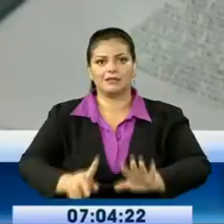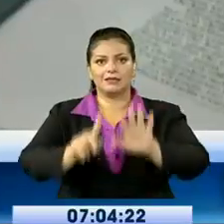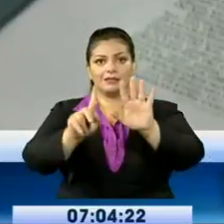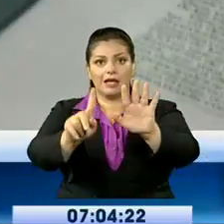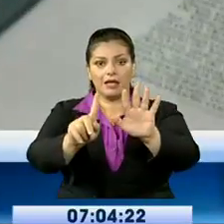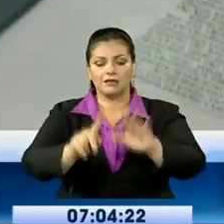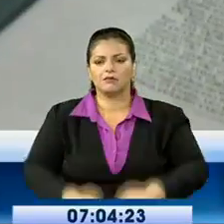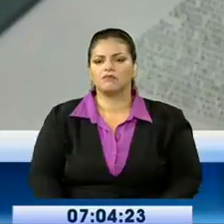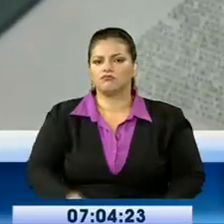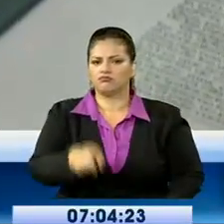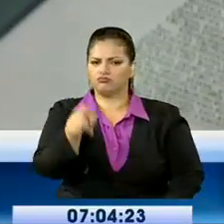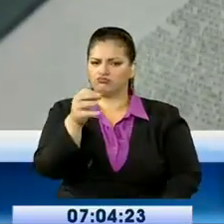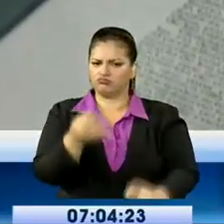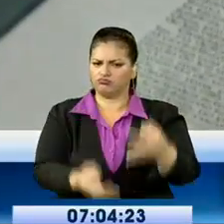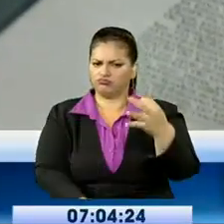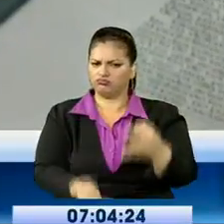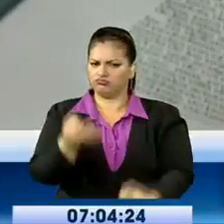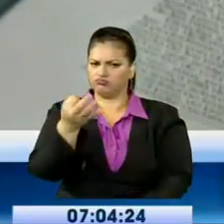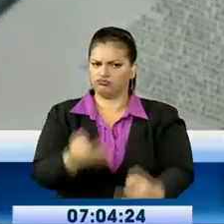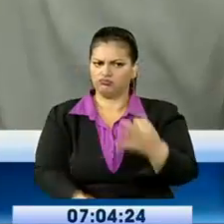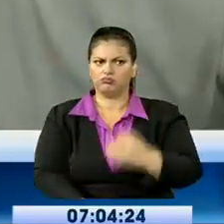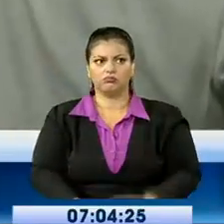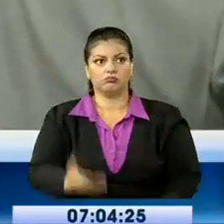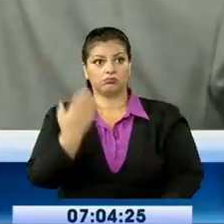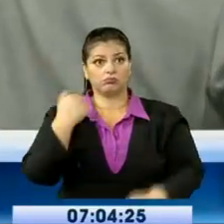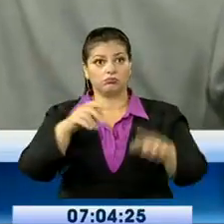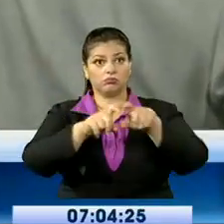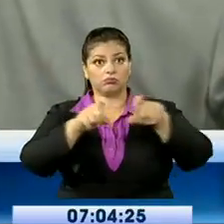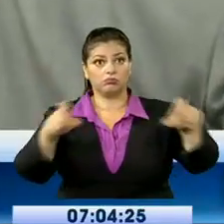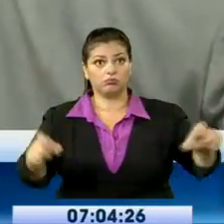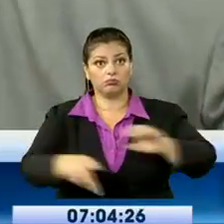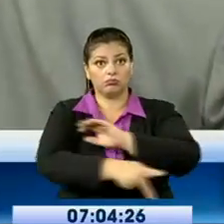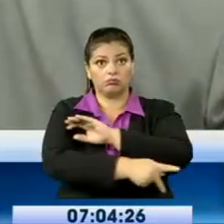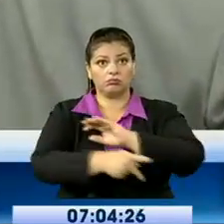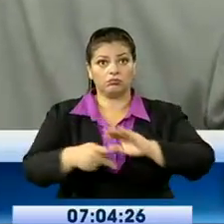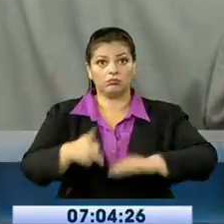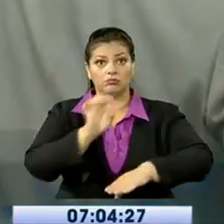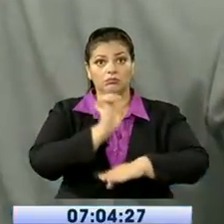en el caso de corrupción de la estatal Petroecuador. En Quito informó Adriana Rojas.